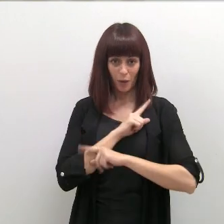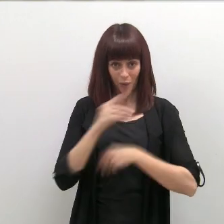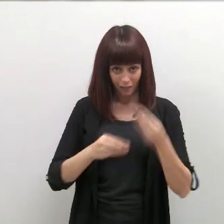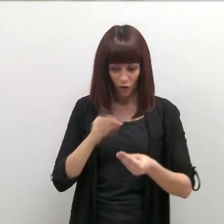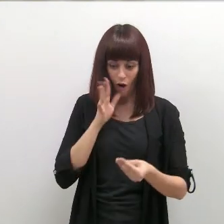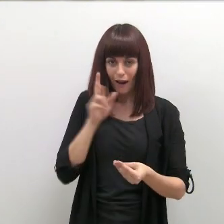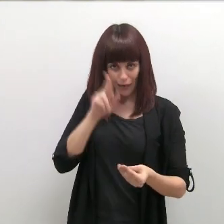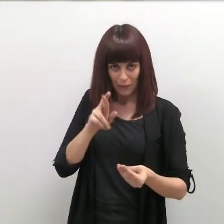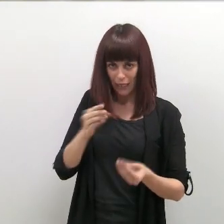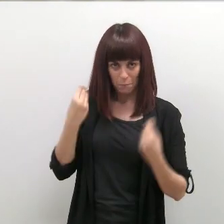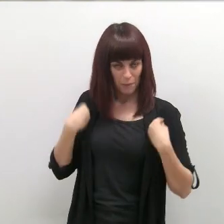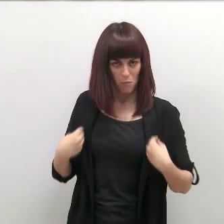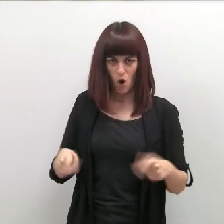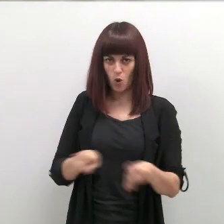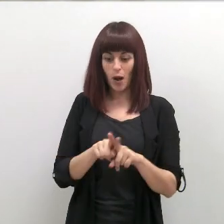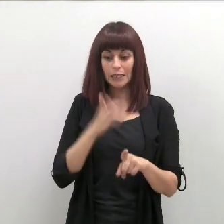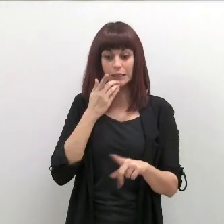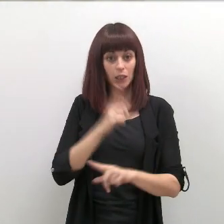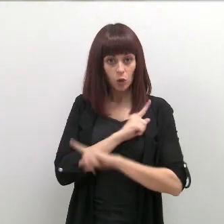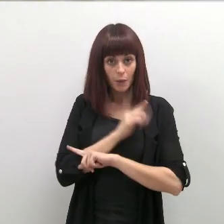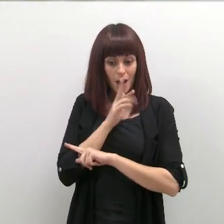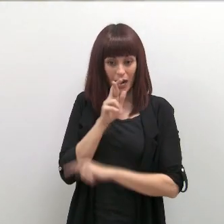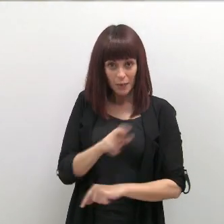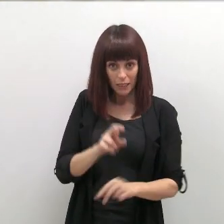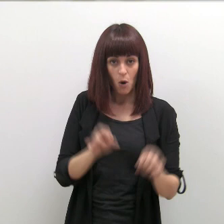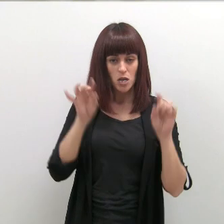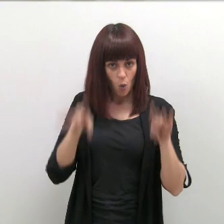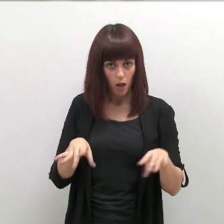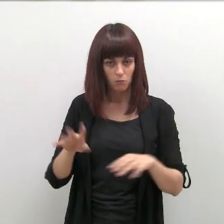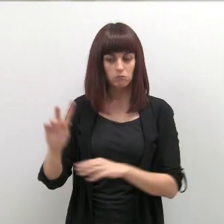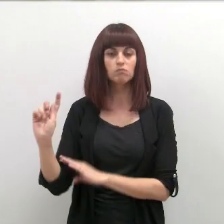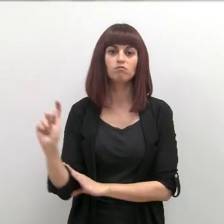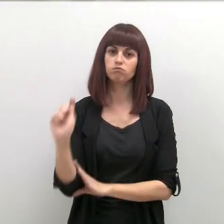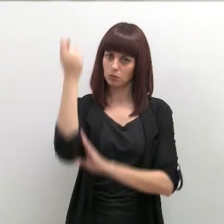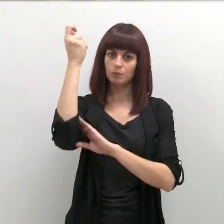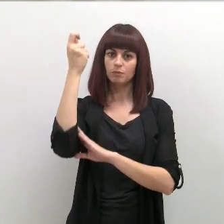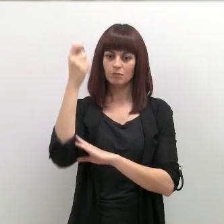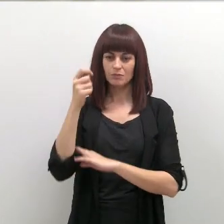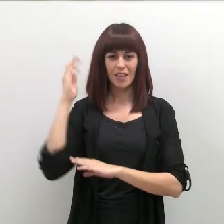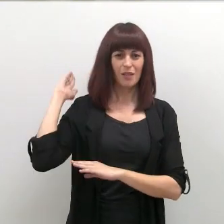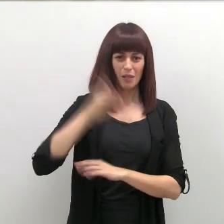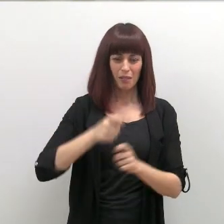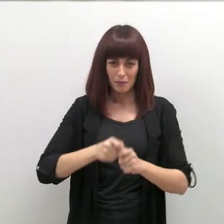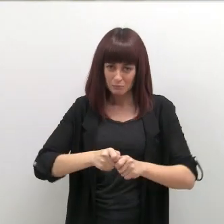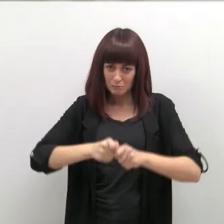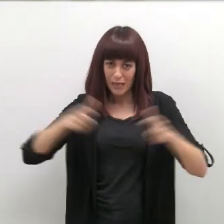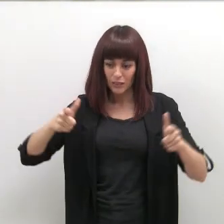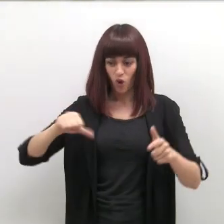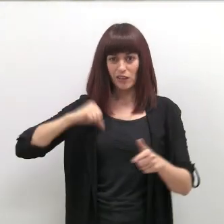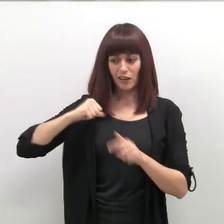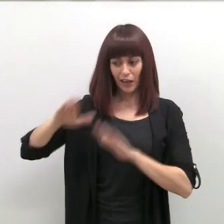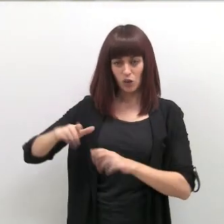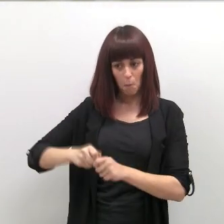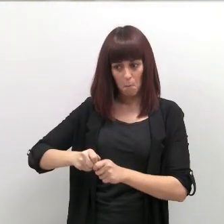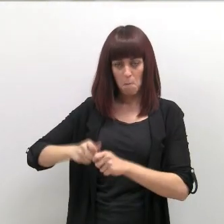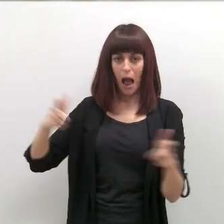noviembre. Haciendo lo mismo que hicimos en noviembre, conseguiremos no pasarnos en la tasa de incidencia ni en el número de ingresos